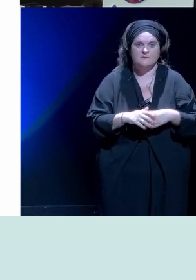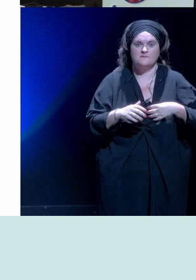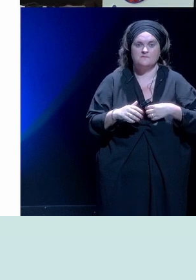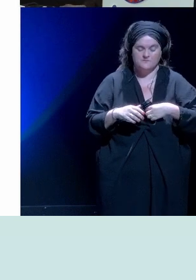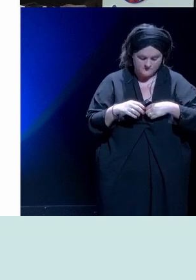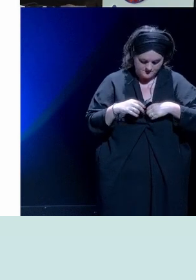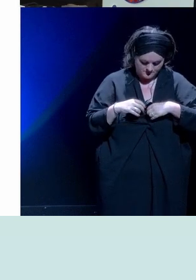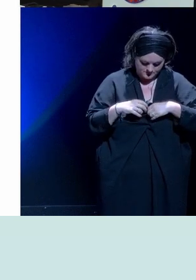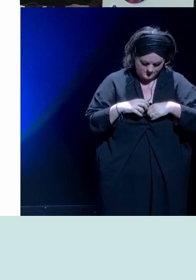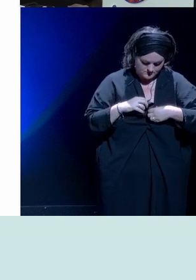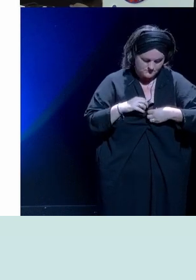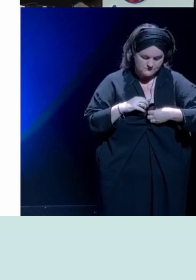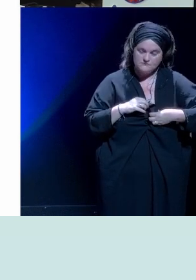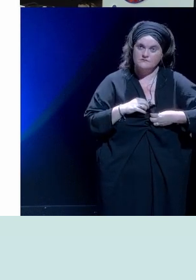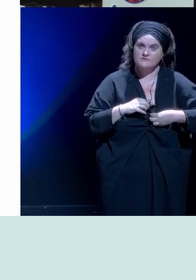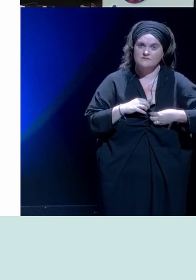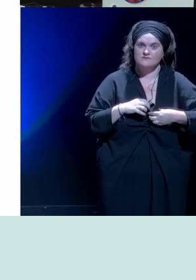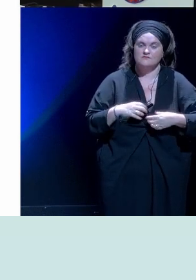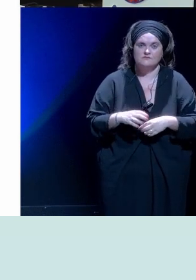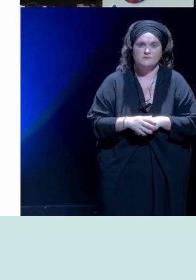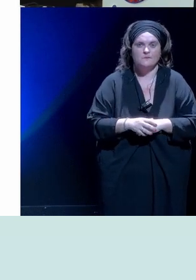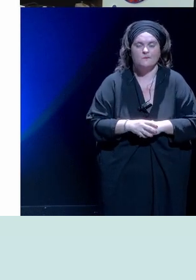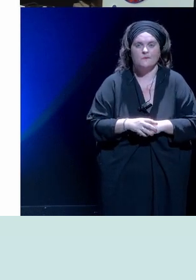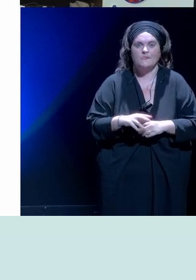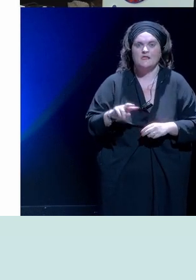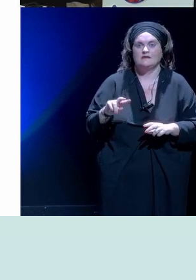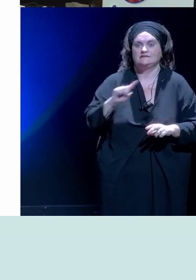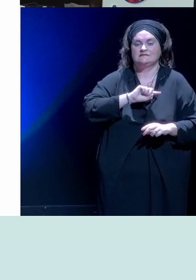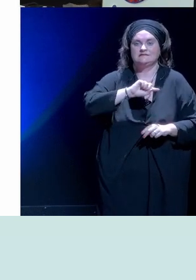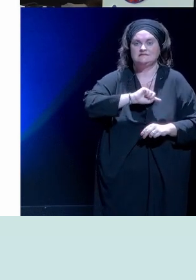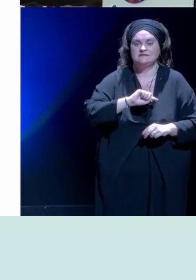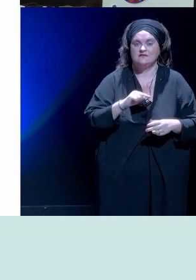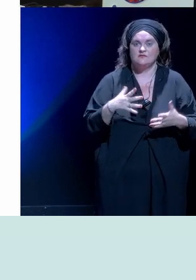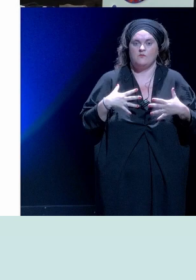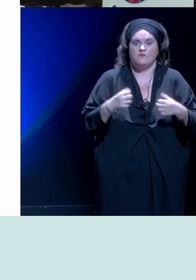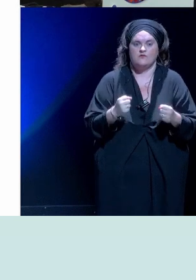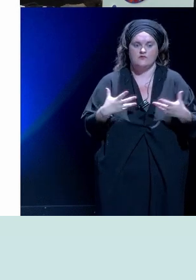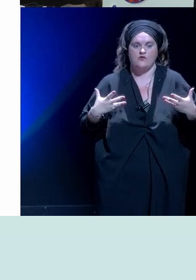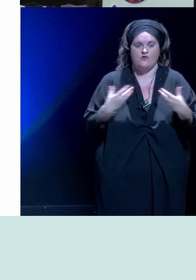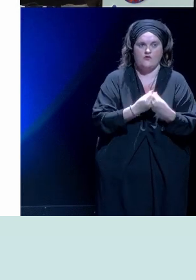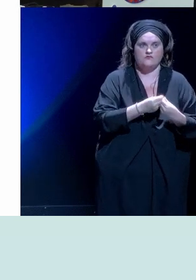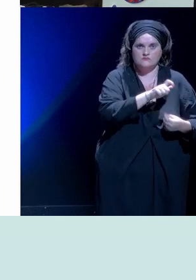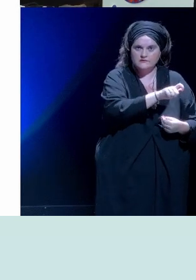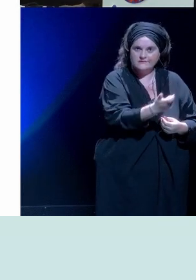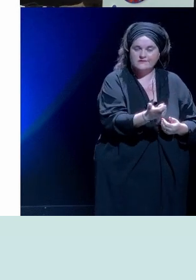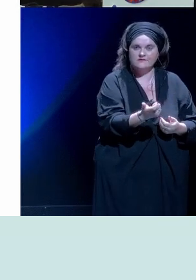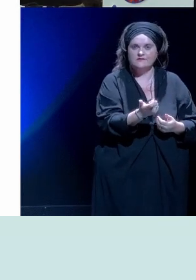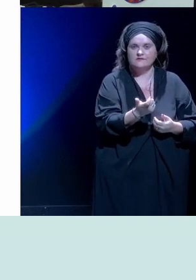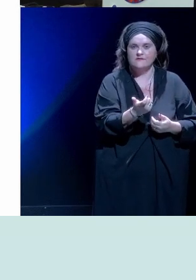decir, aquí se tiene en cuenta el valor de una persona, esa sensación de poder contar, de que hay